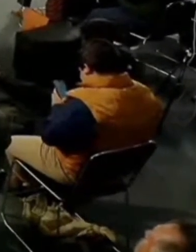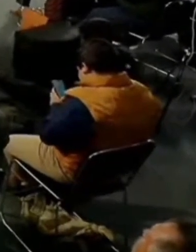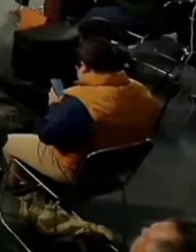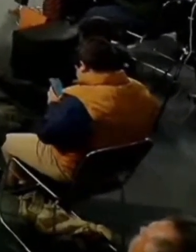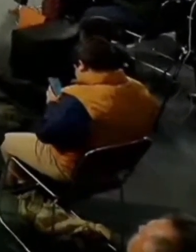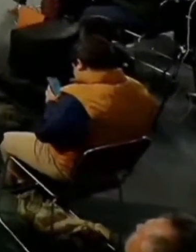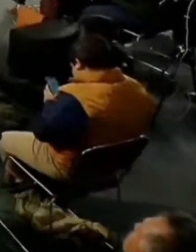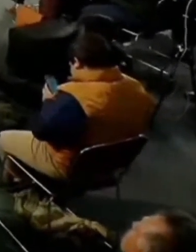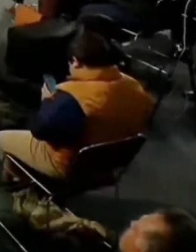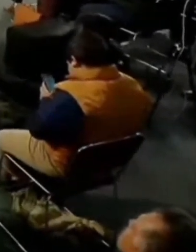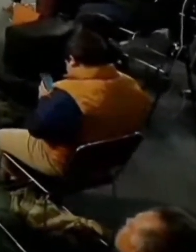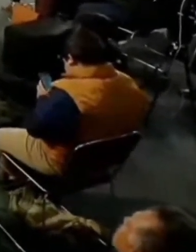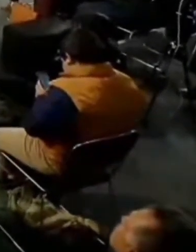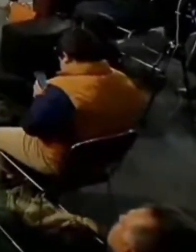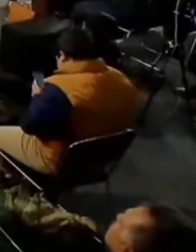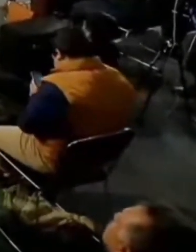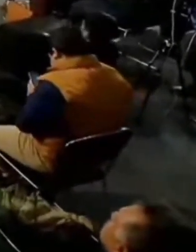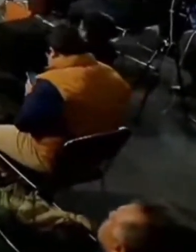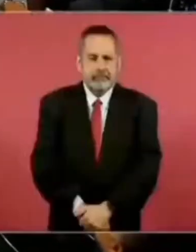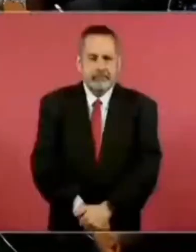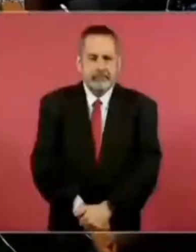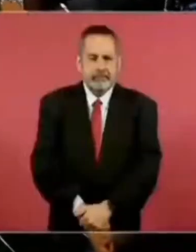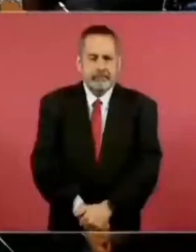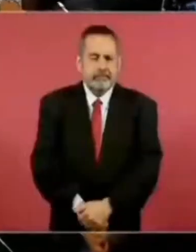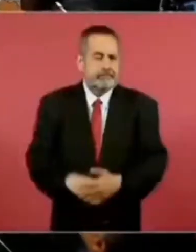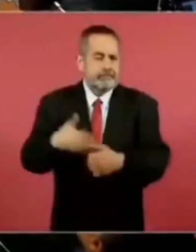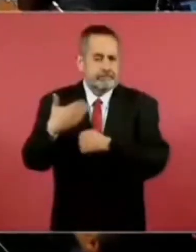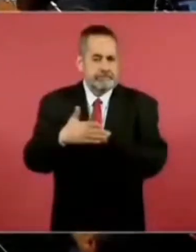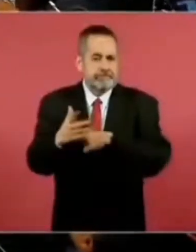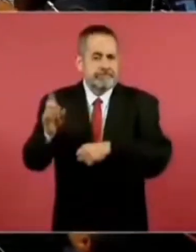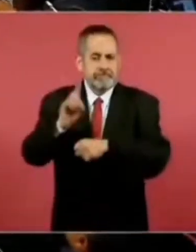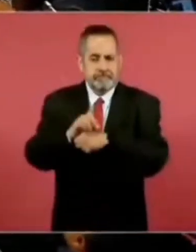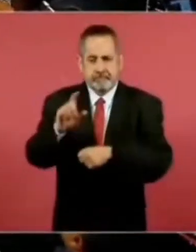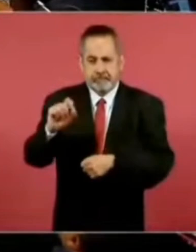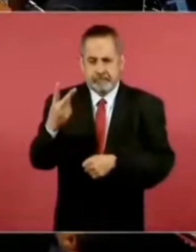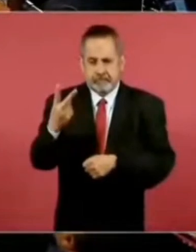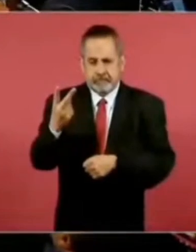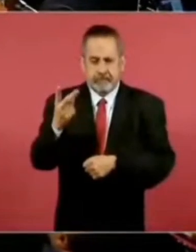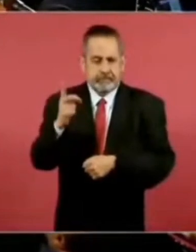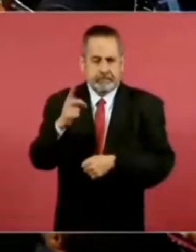ferrocarril del Istmo el día 22 de diciembre.